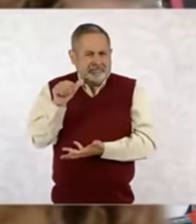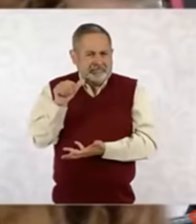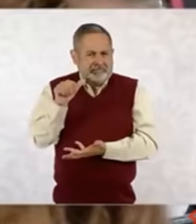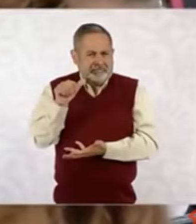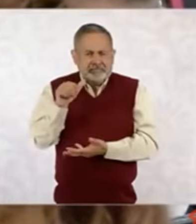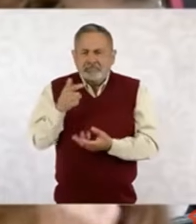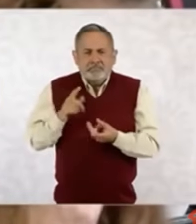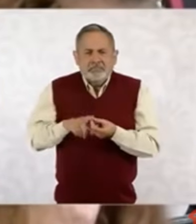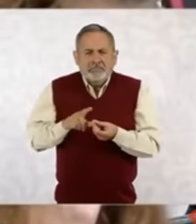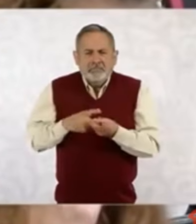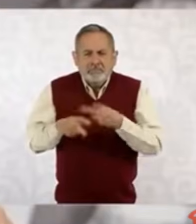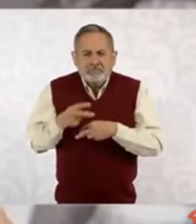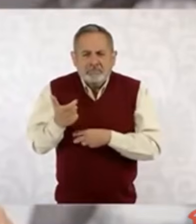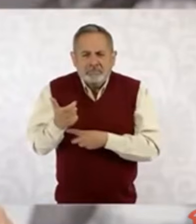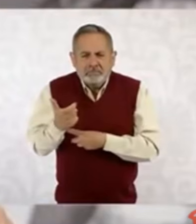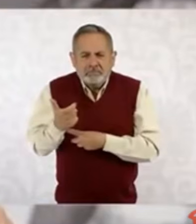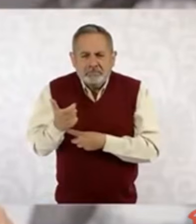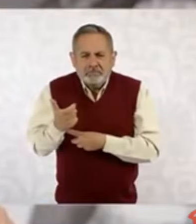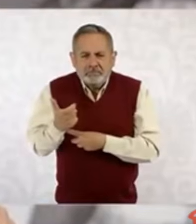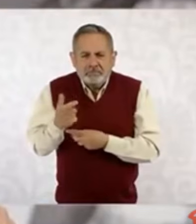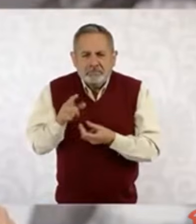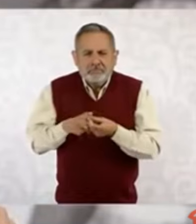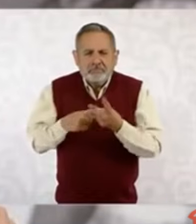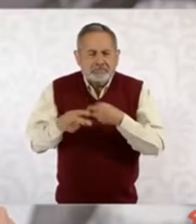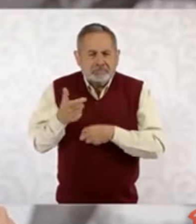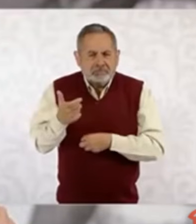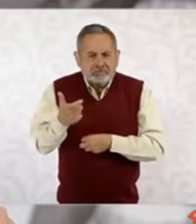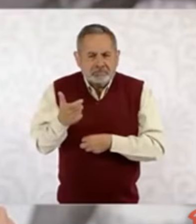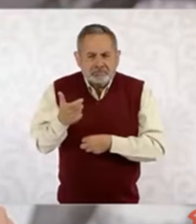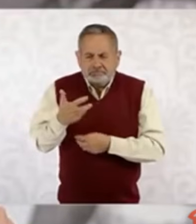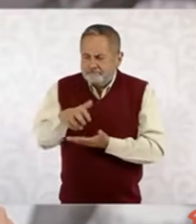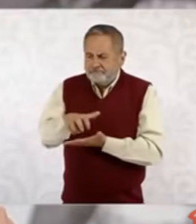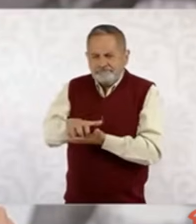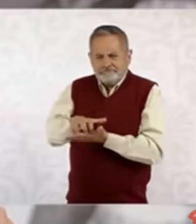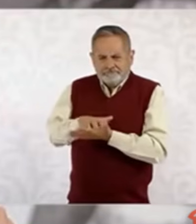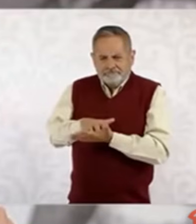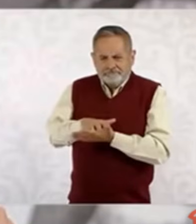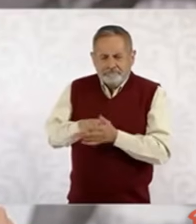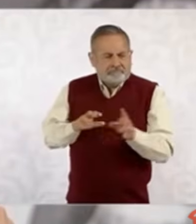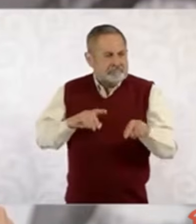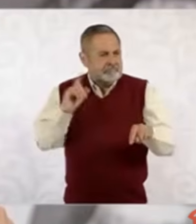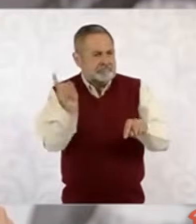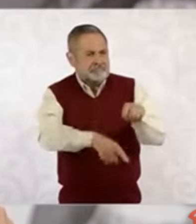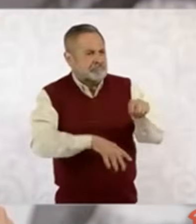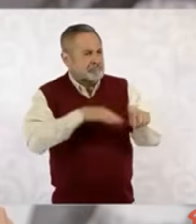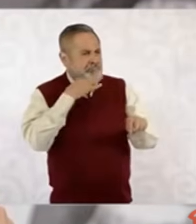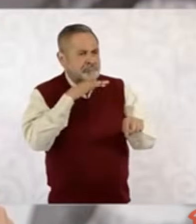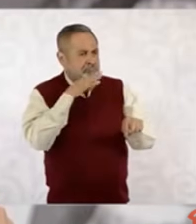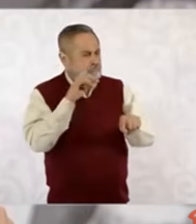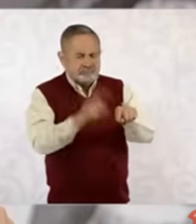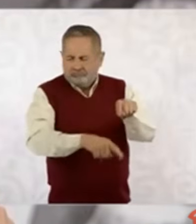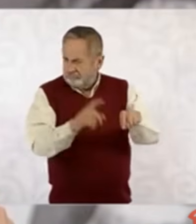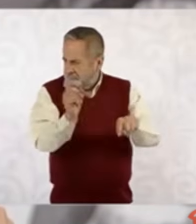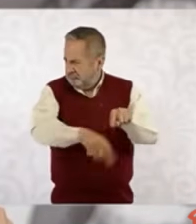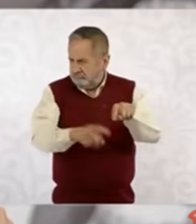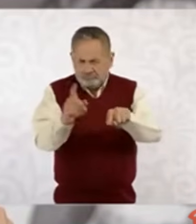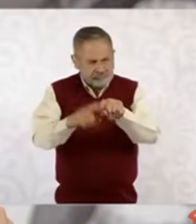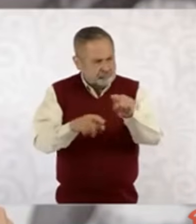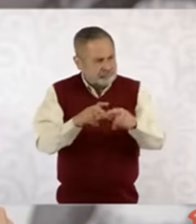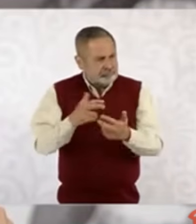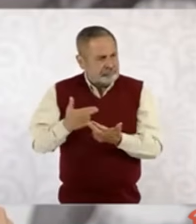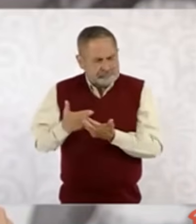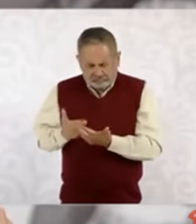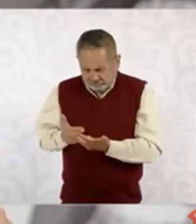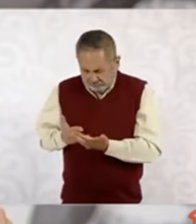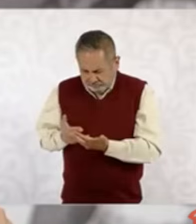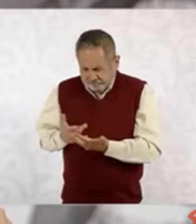¿De dónde vino ese recurso? De un programa de austeridad y del combate a la corrupción. No hay de otra.